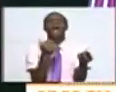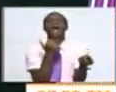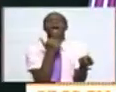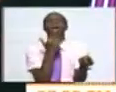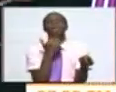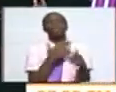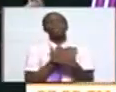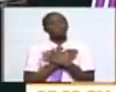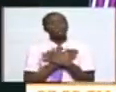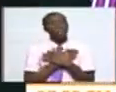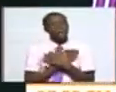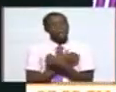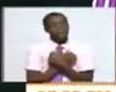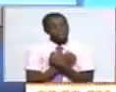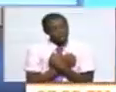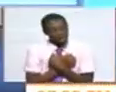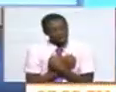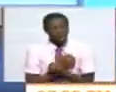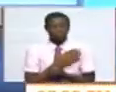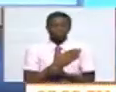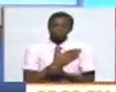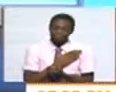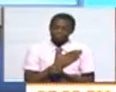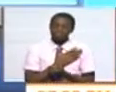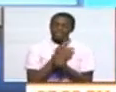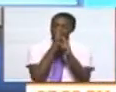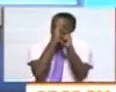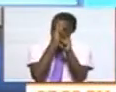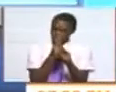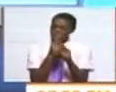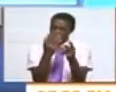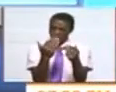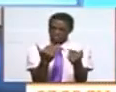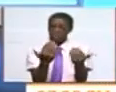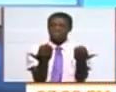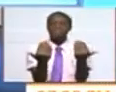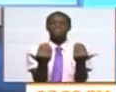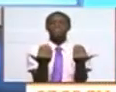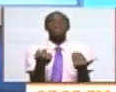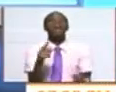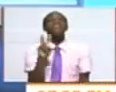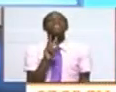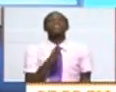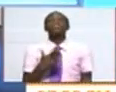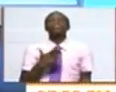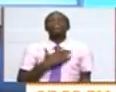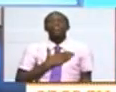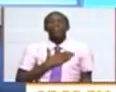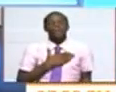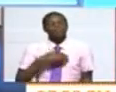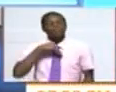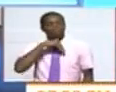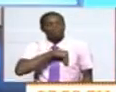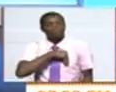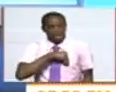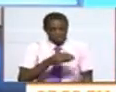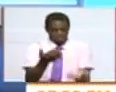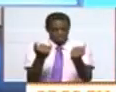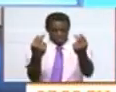cariño, con el mayor amor, con el mayor respeto y con mucho sentido de lo venezolano. De lo venezolano.